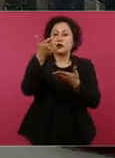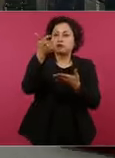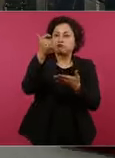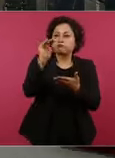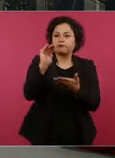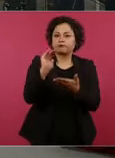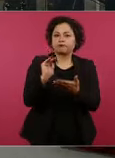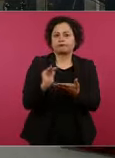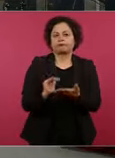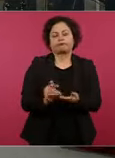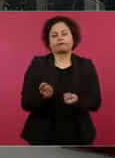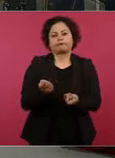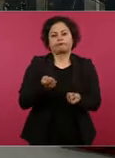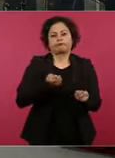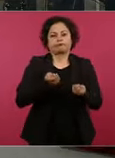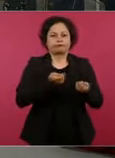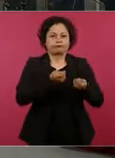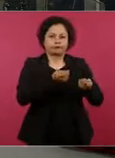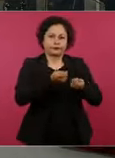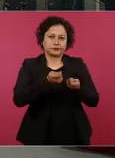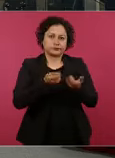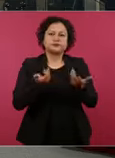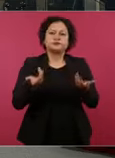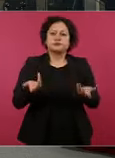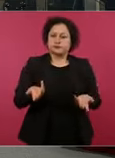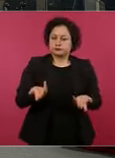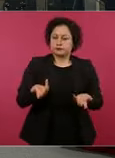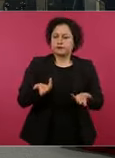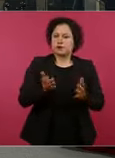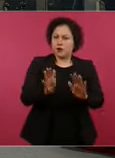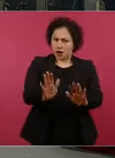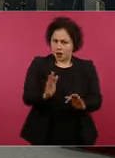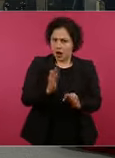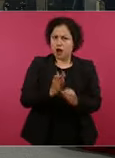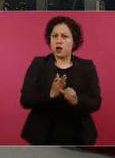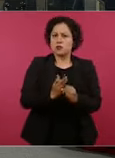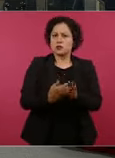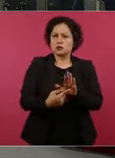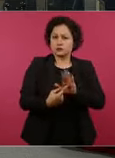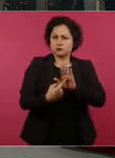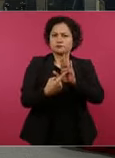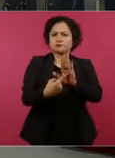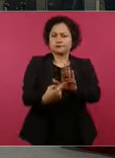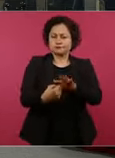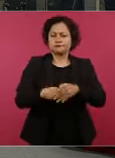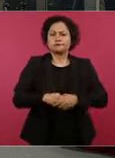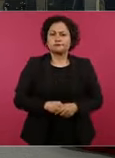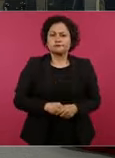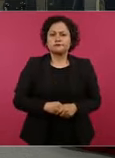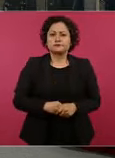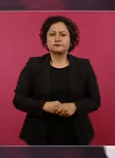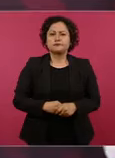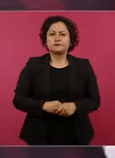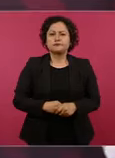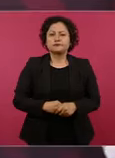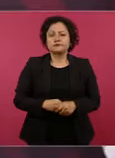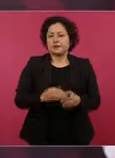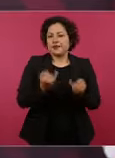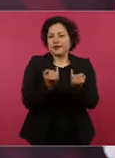los precios de la canasta. Ahora lo vamos a ver. Y lo mismo en el caso de los